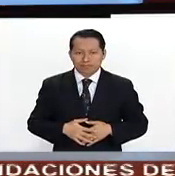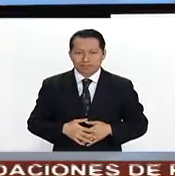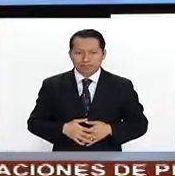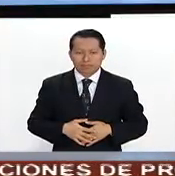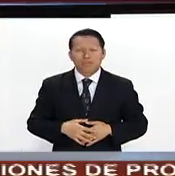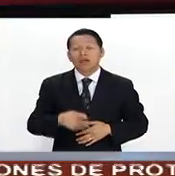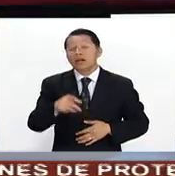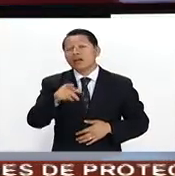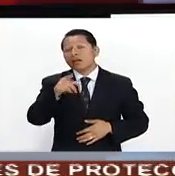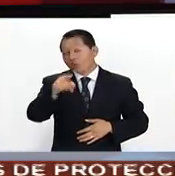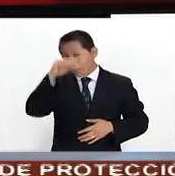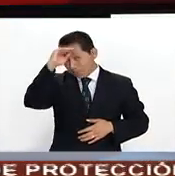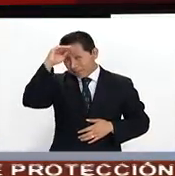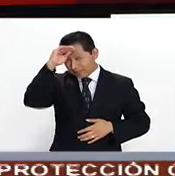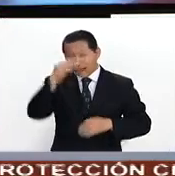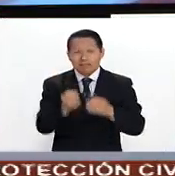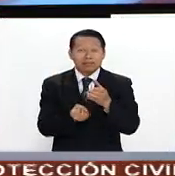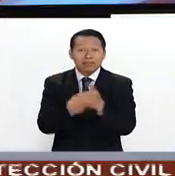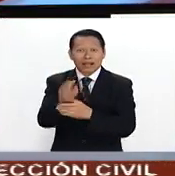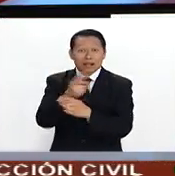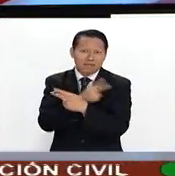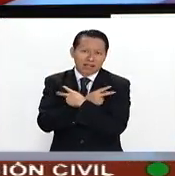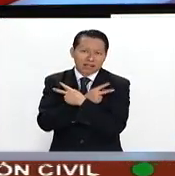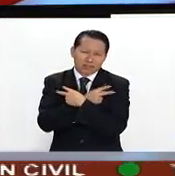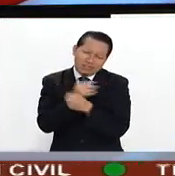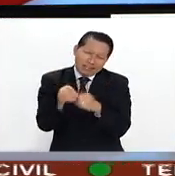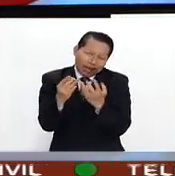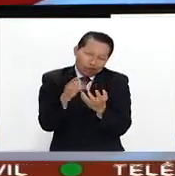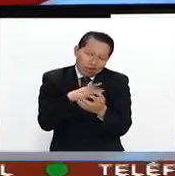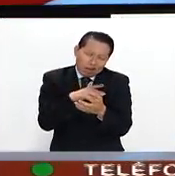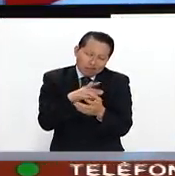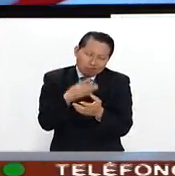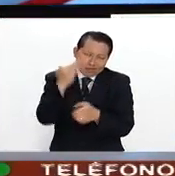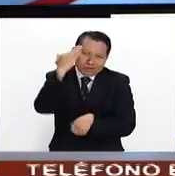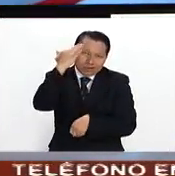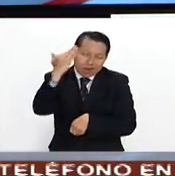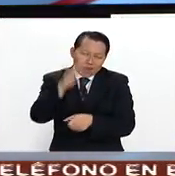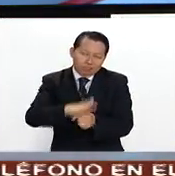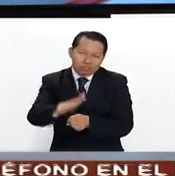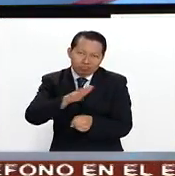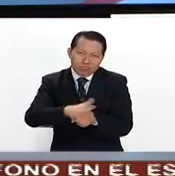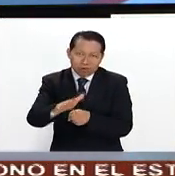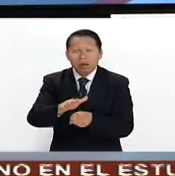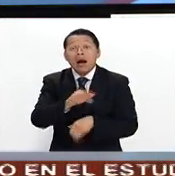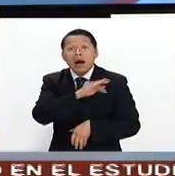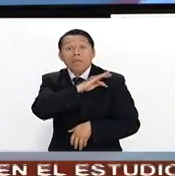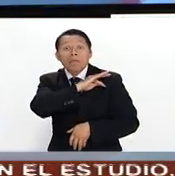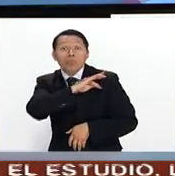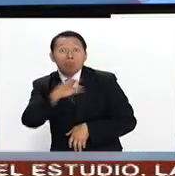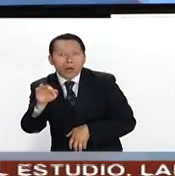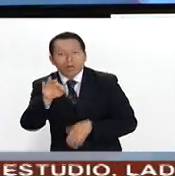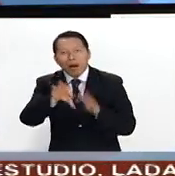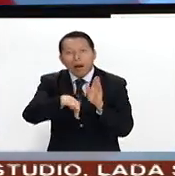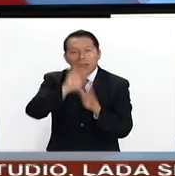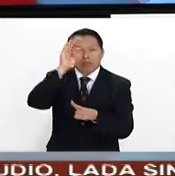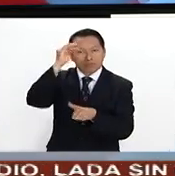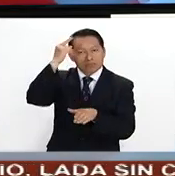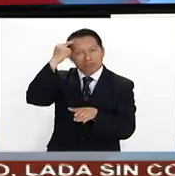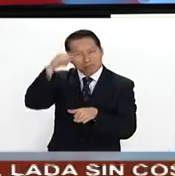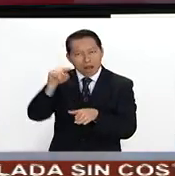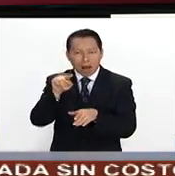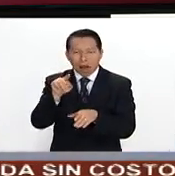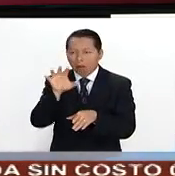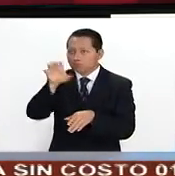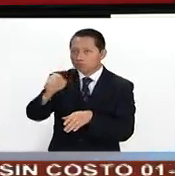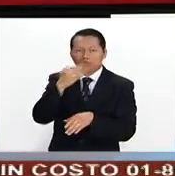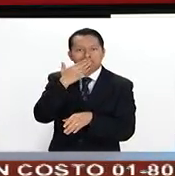Y si usted tiene pensado salir de vacaciones, por supuesto todavía hay tiempo, esta plataforma le puede ayudar a llegar más rápido a su destino y